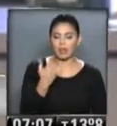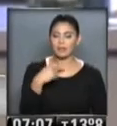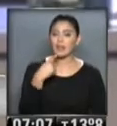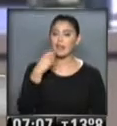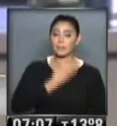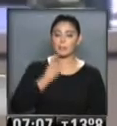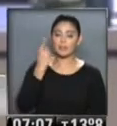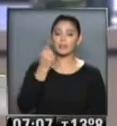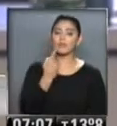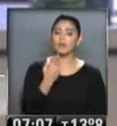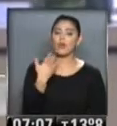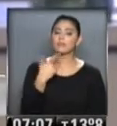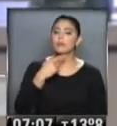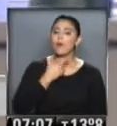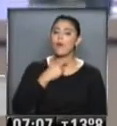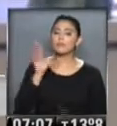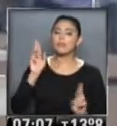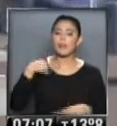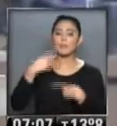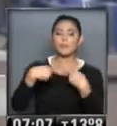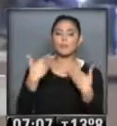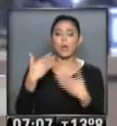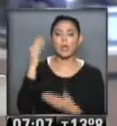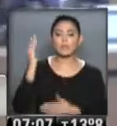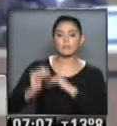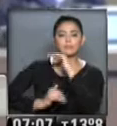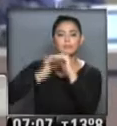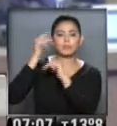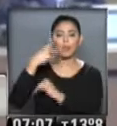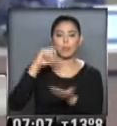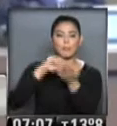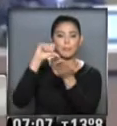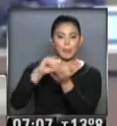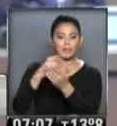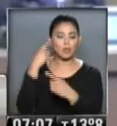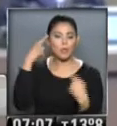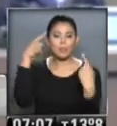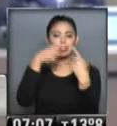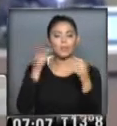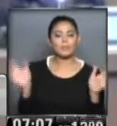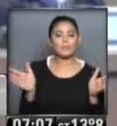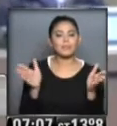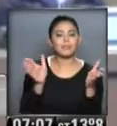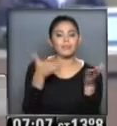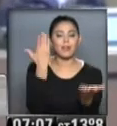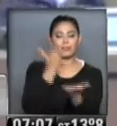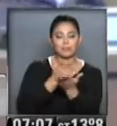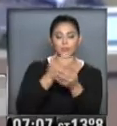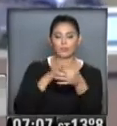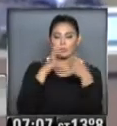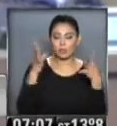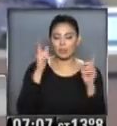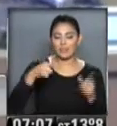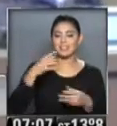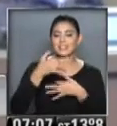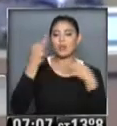continuar desarrollando una relación madura, equilibrada y productiva con la Argentina, con el objetivo de promover valores democráticos, seguridad